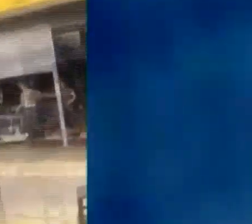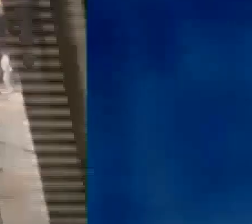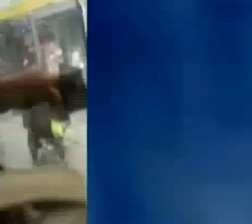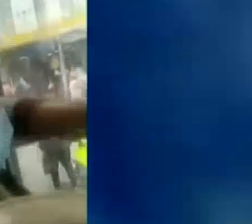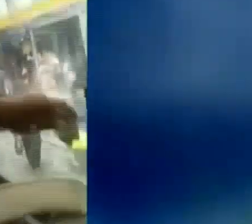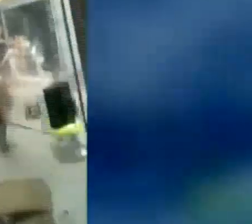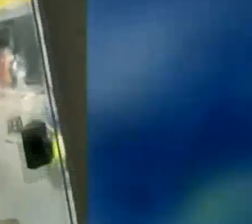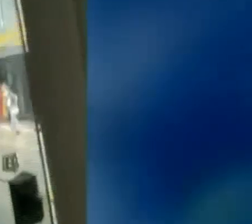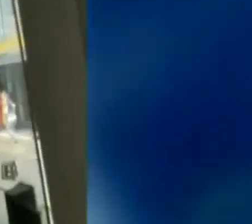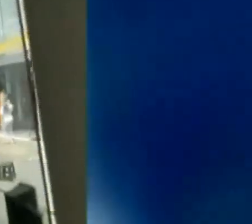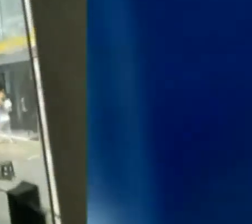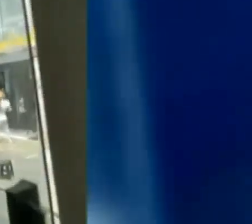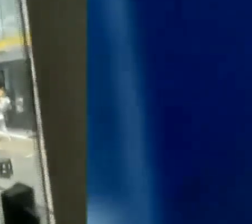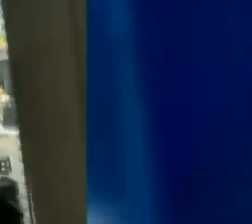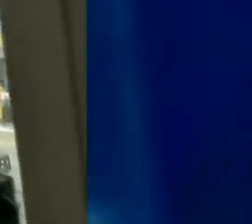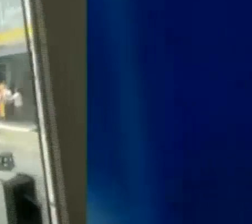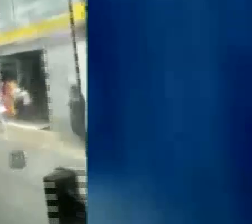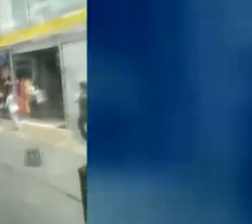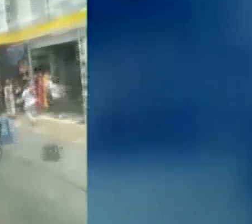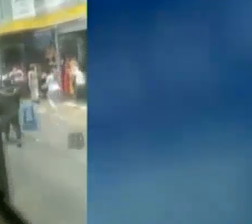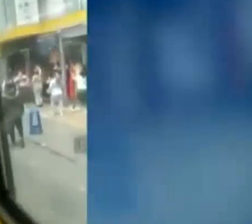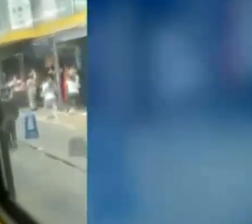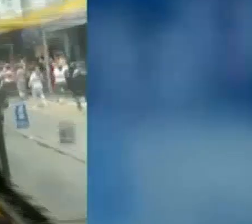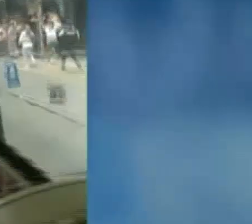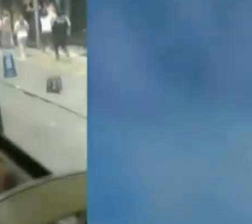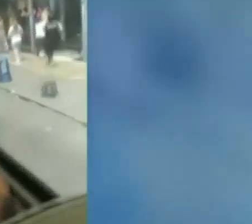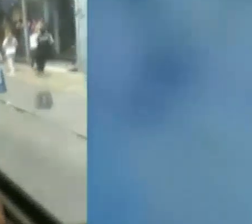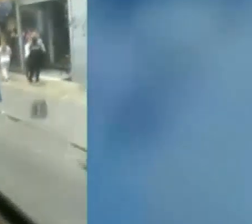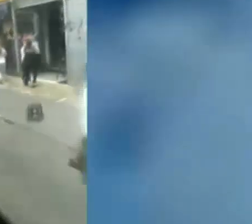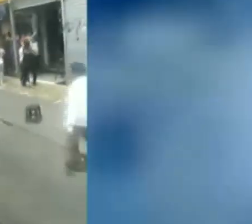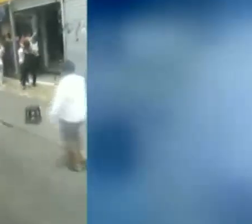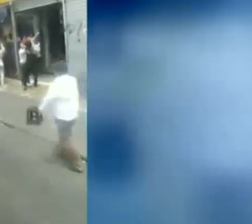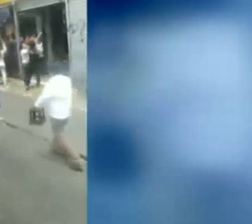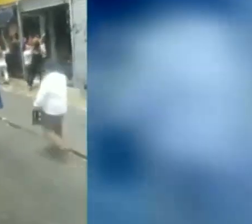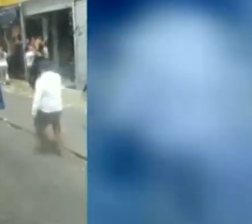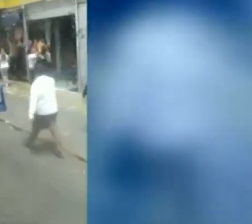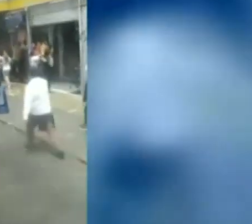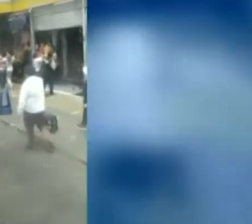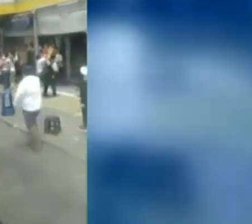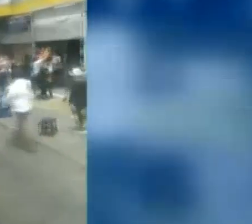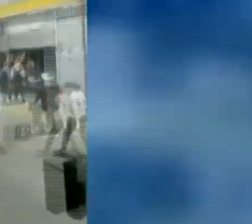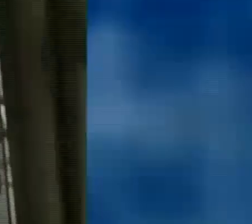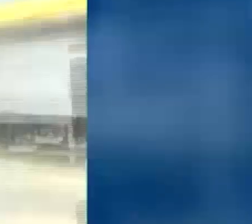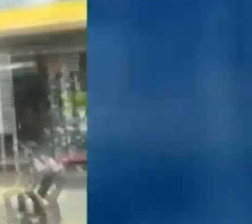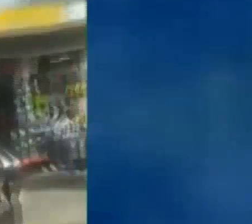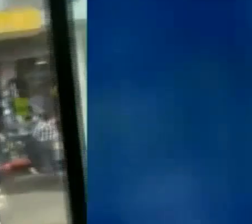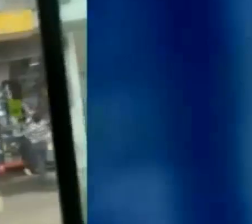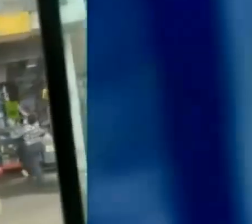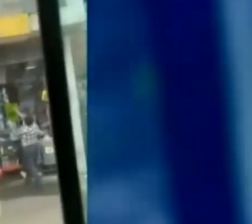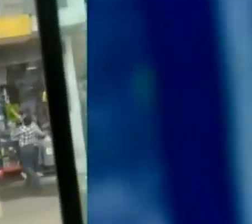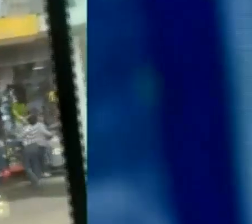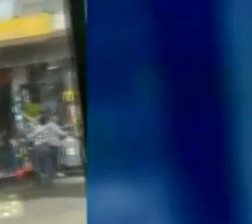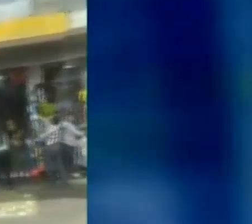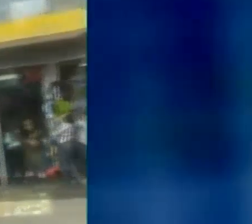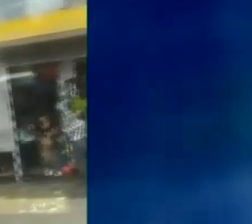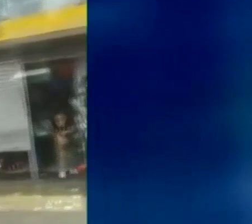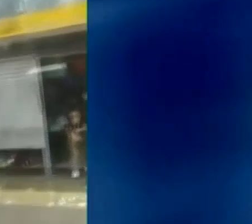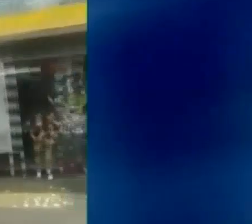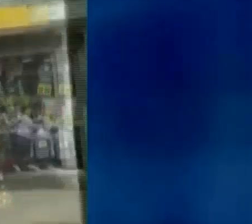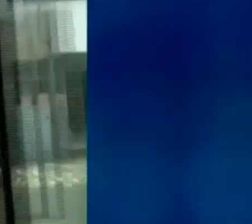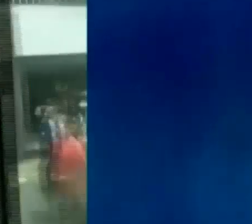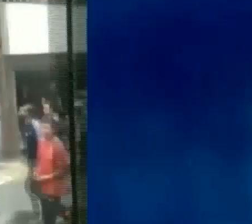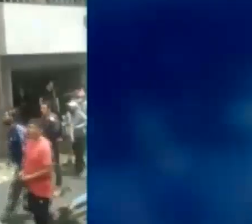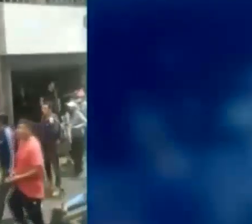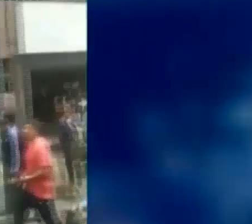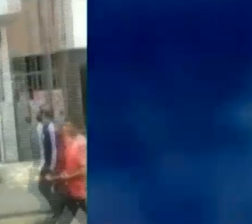Pedro Castillo de perpetrar el quiebre del orden constitucional con el cierre del Congreso. Dijo que se trataba de un golpe de Estado que agravaba la crisis